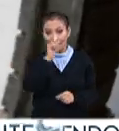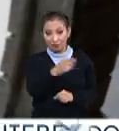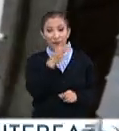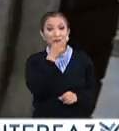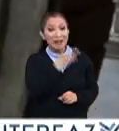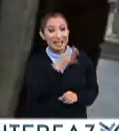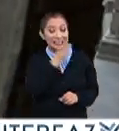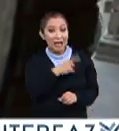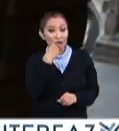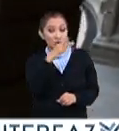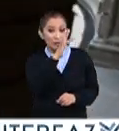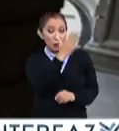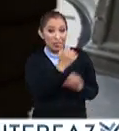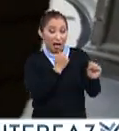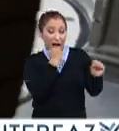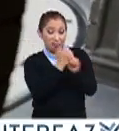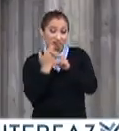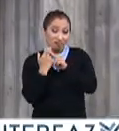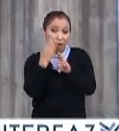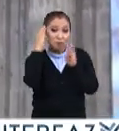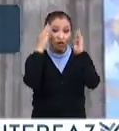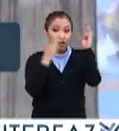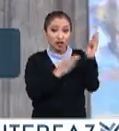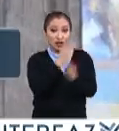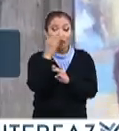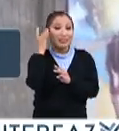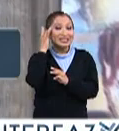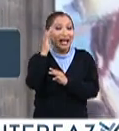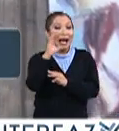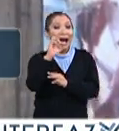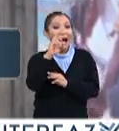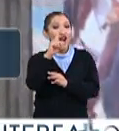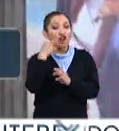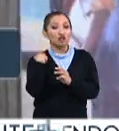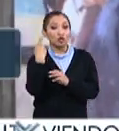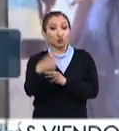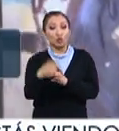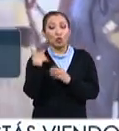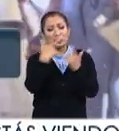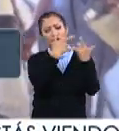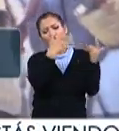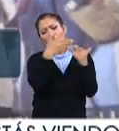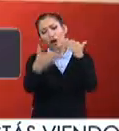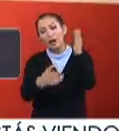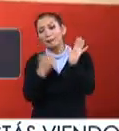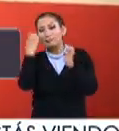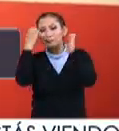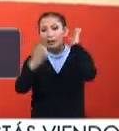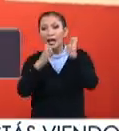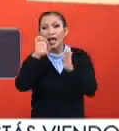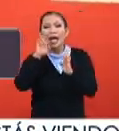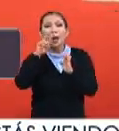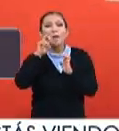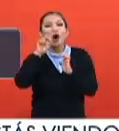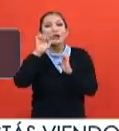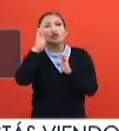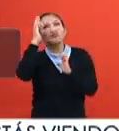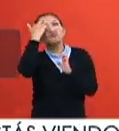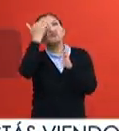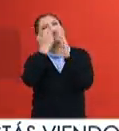los festejos de sus 50 años, el Museo Nacional de San Carlos celebra su trayectoria con la muestra